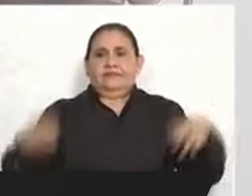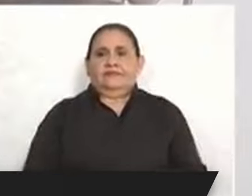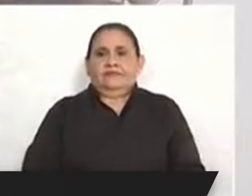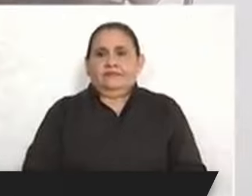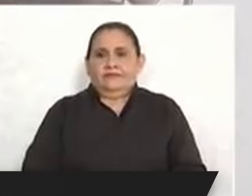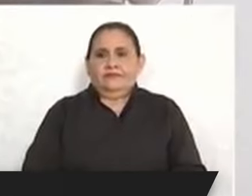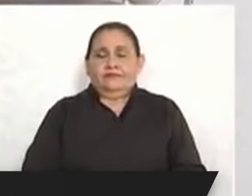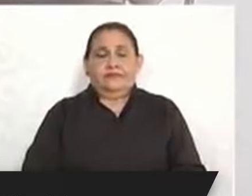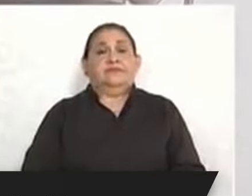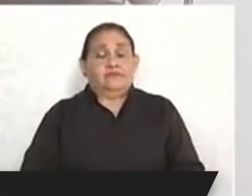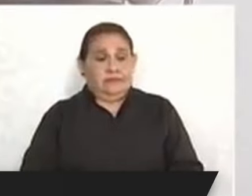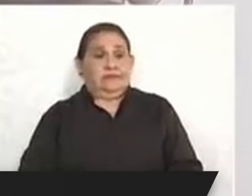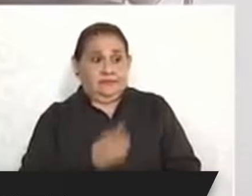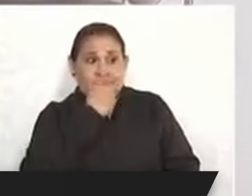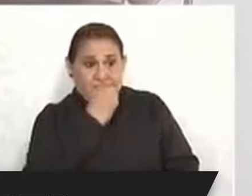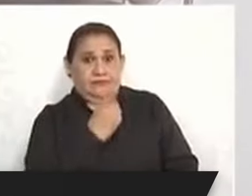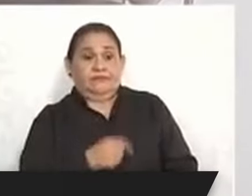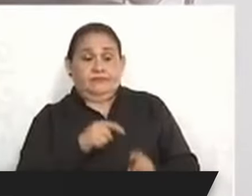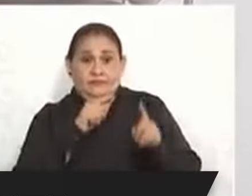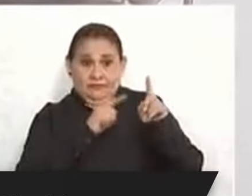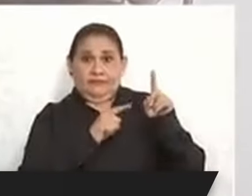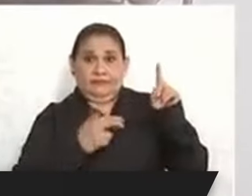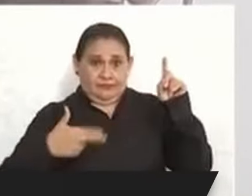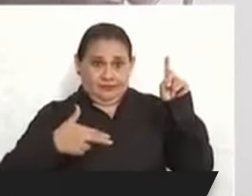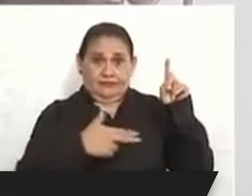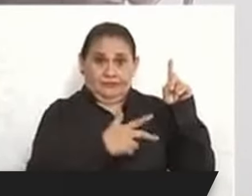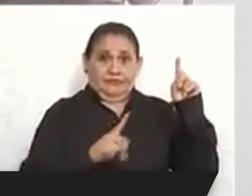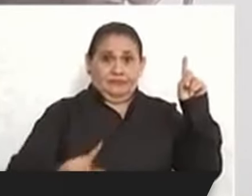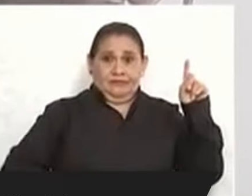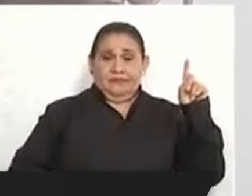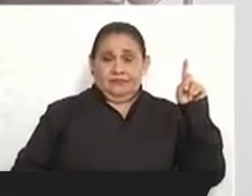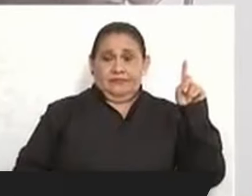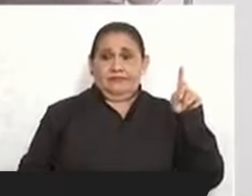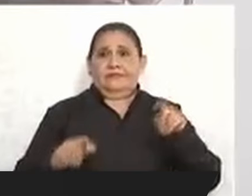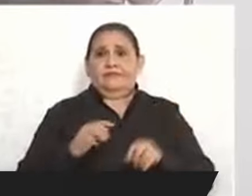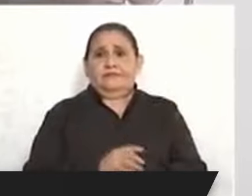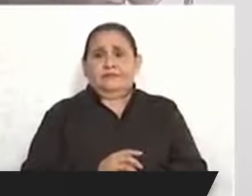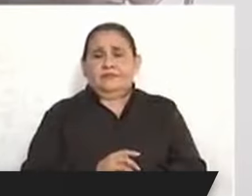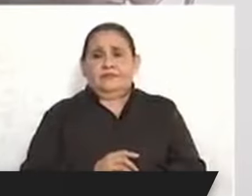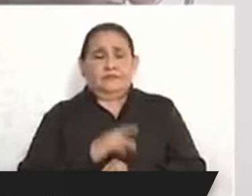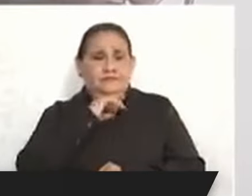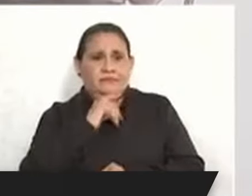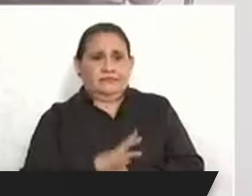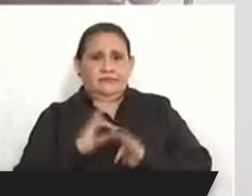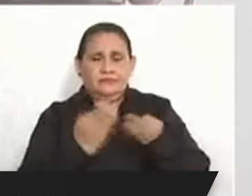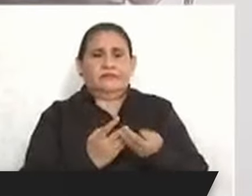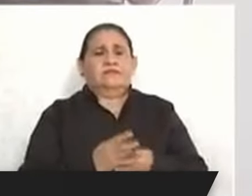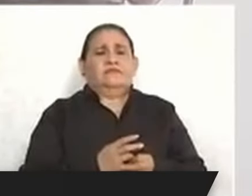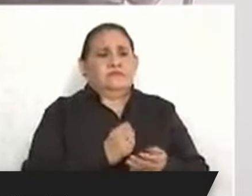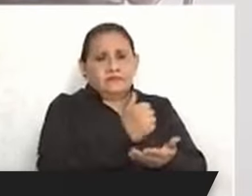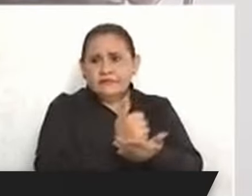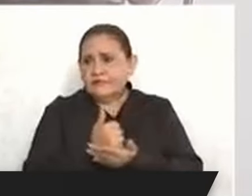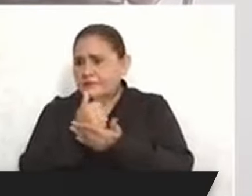Además de lo anunciado por el señor gobernador, ampliaremos las capacidades de nuestras unidades de búsqueda y rescate, uniremos esfuerzos